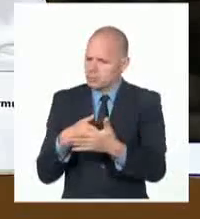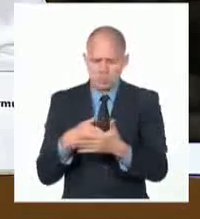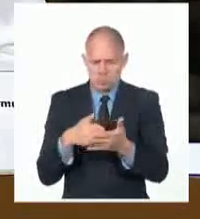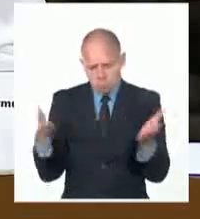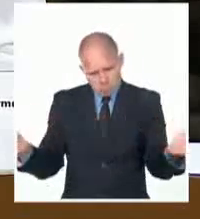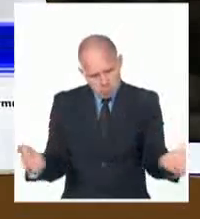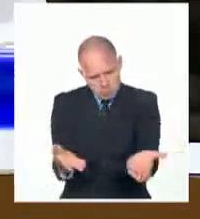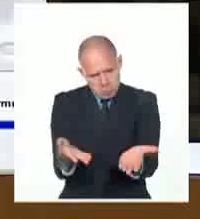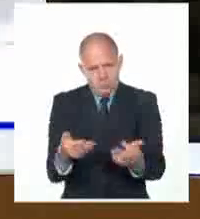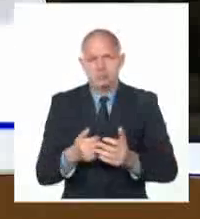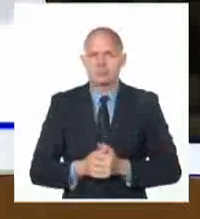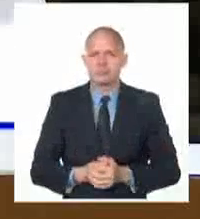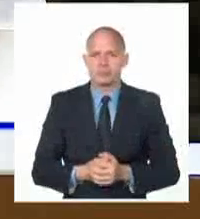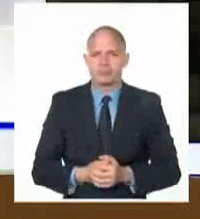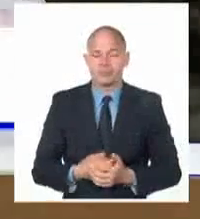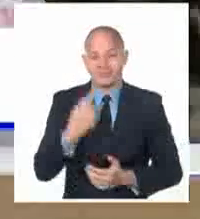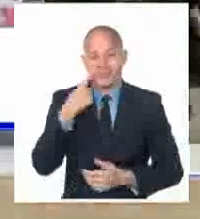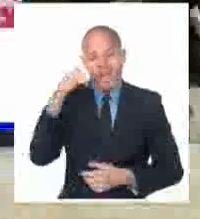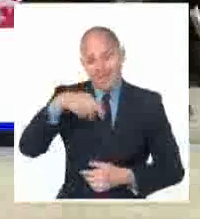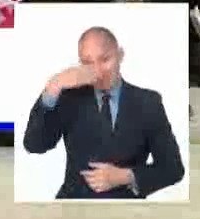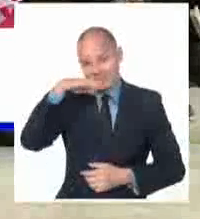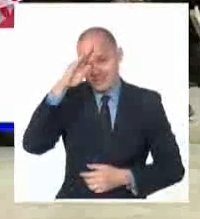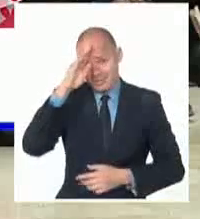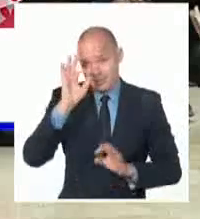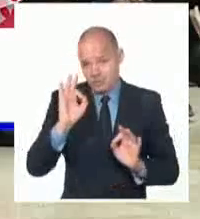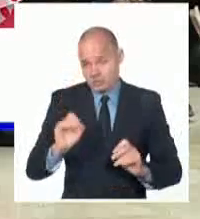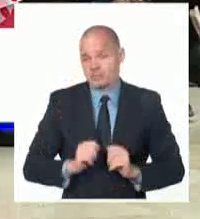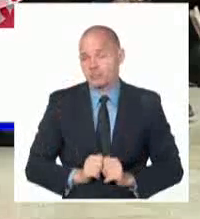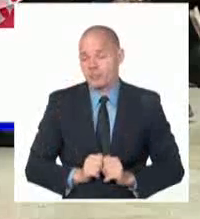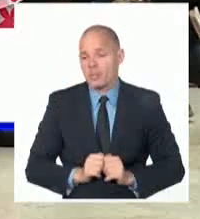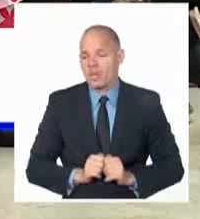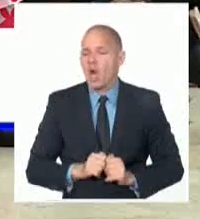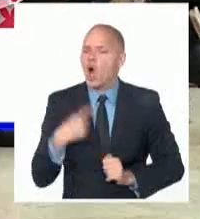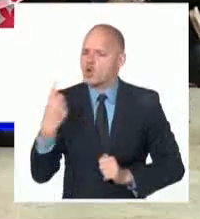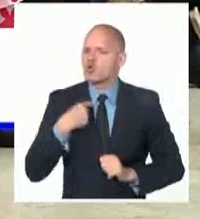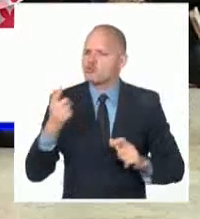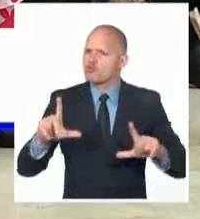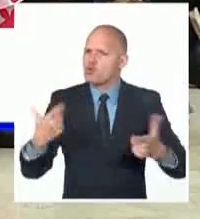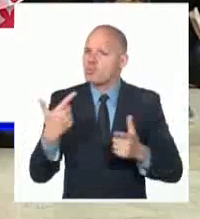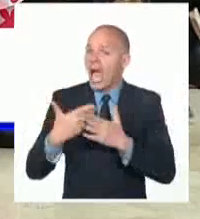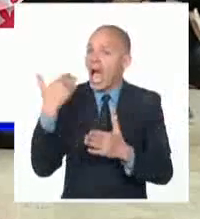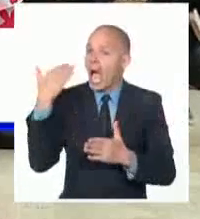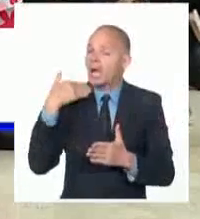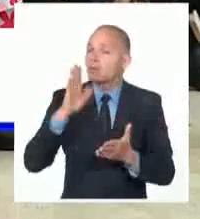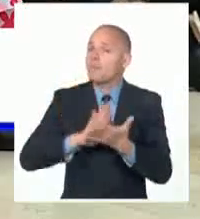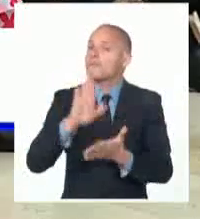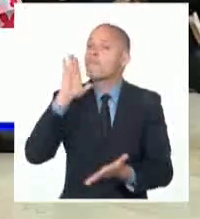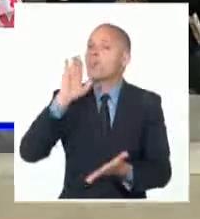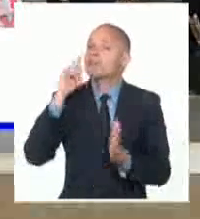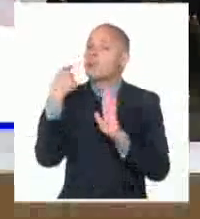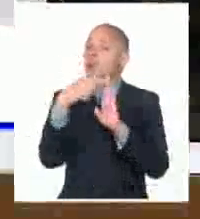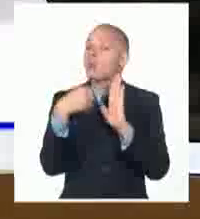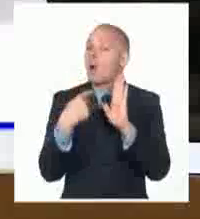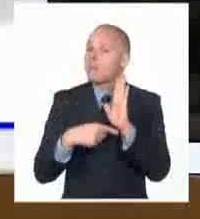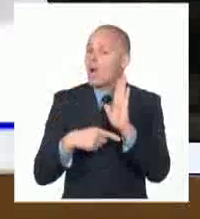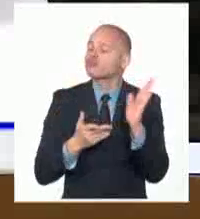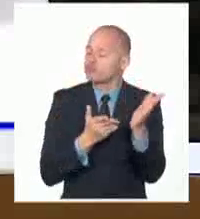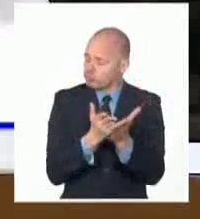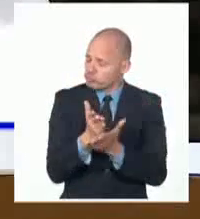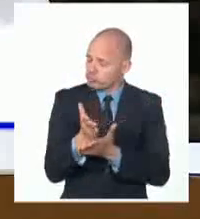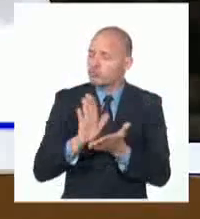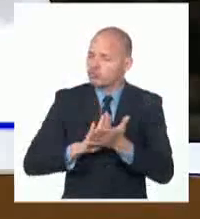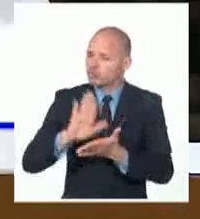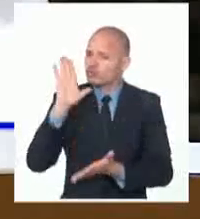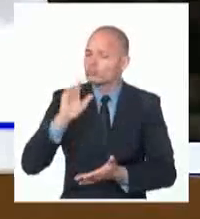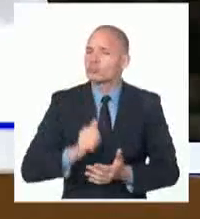Si algo ha distinguido la actuación de Cuba es el cumplimiento de sus compromisos. No se le puede pedir a Cuba